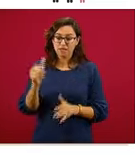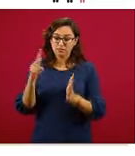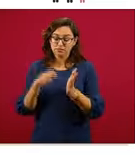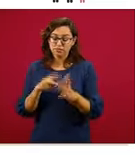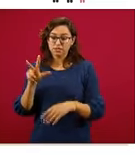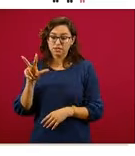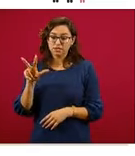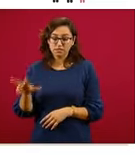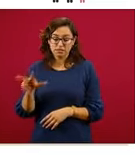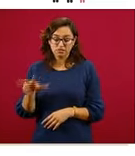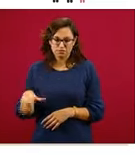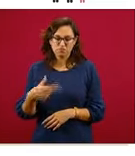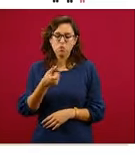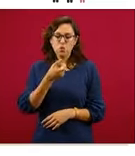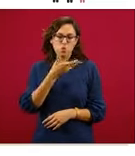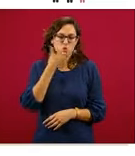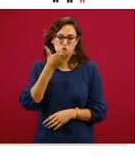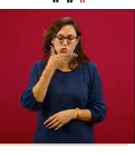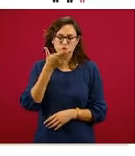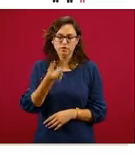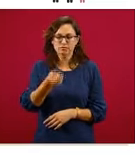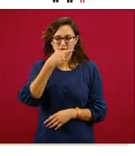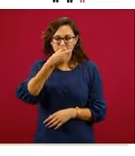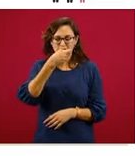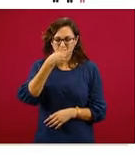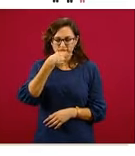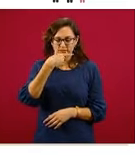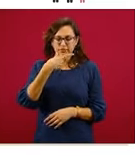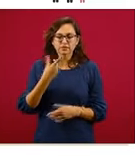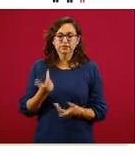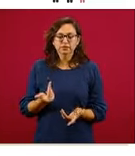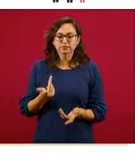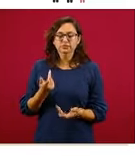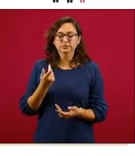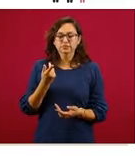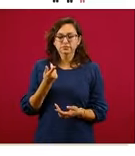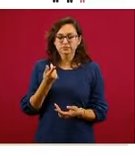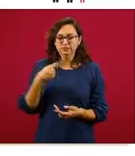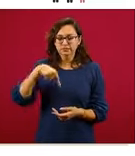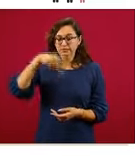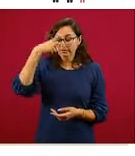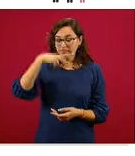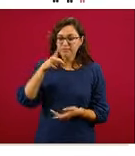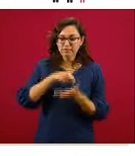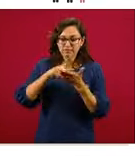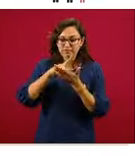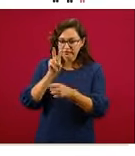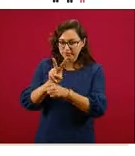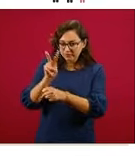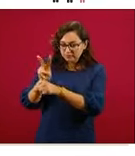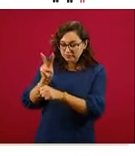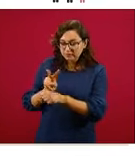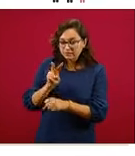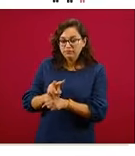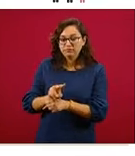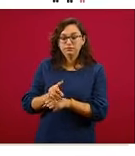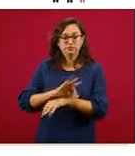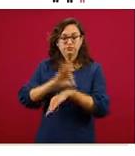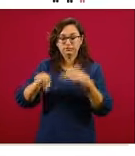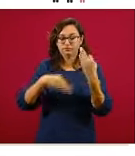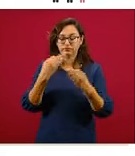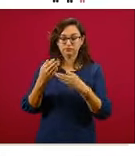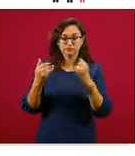cambio. Estos son datos obtenidos por el Observatorio Mexicano de Drogas. Esto es una recopilación de datos